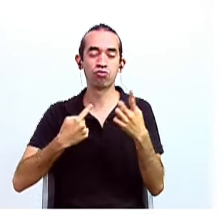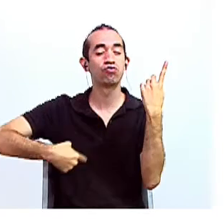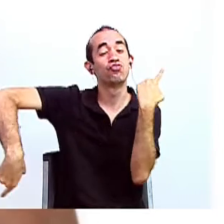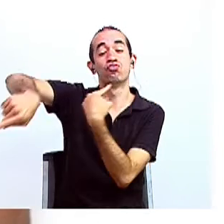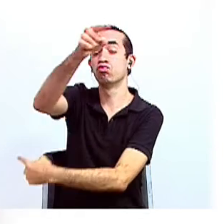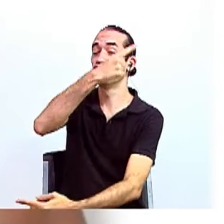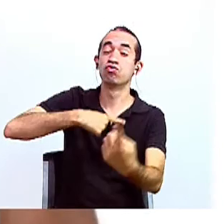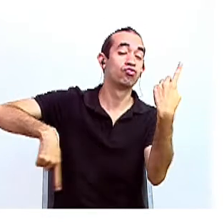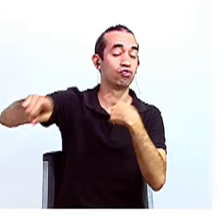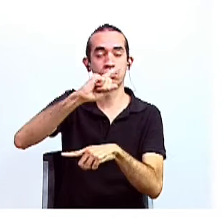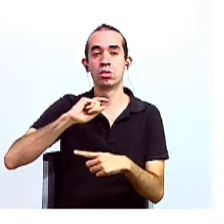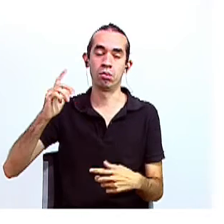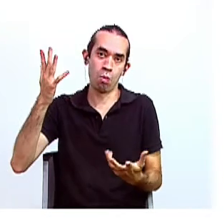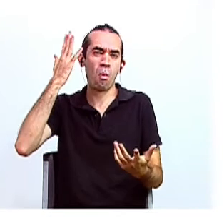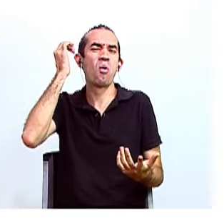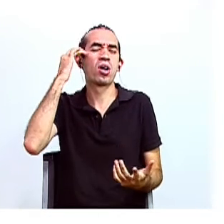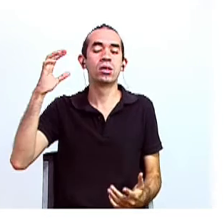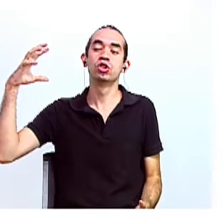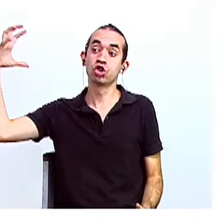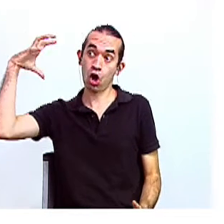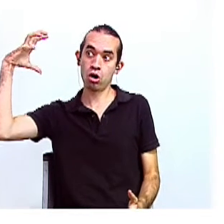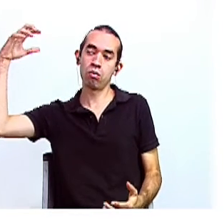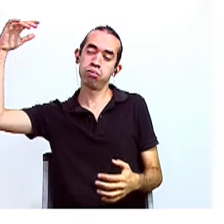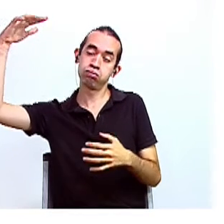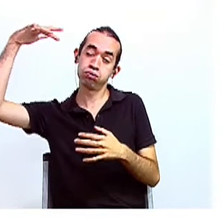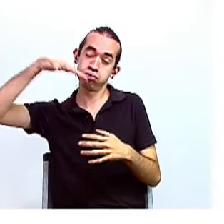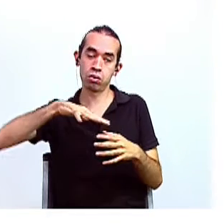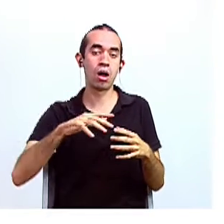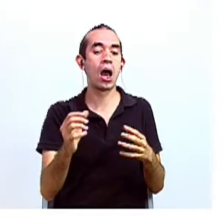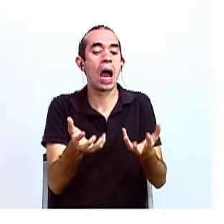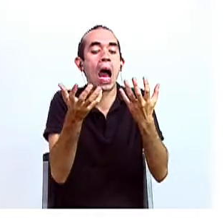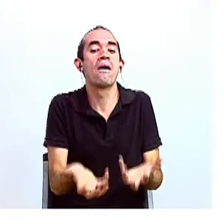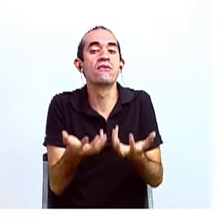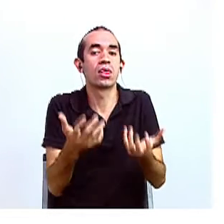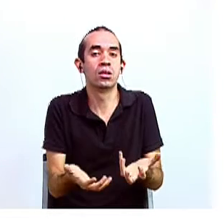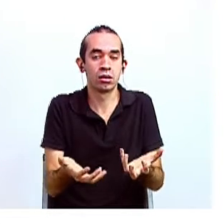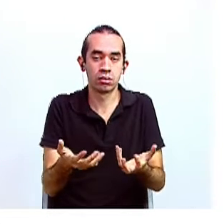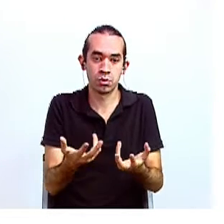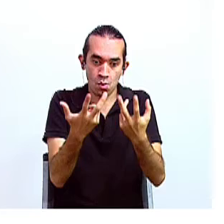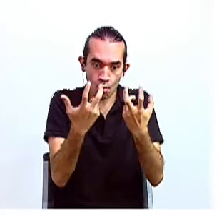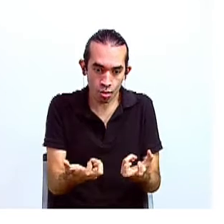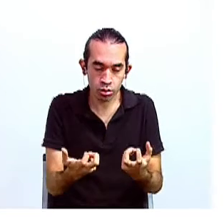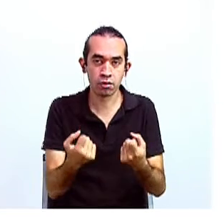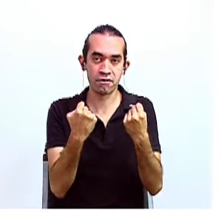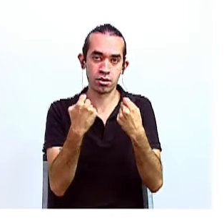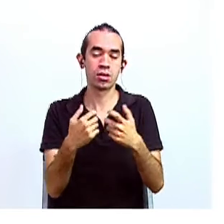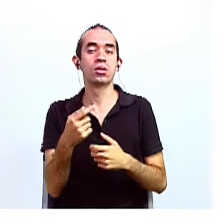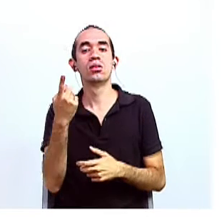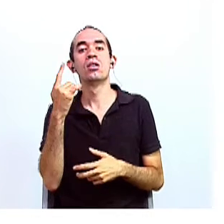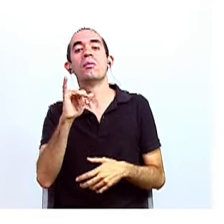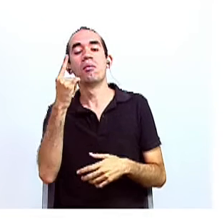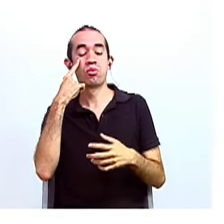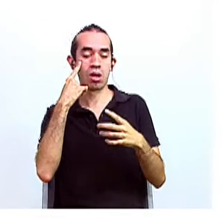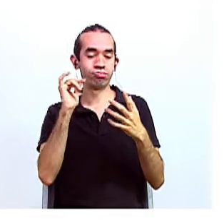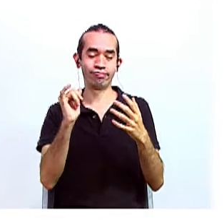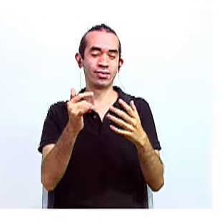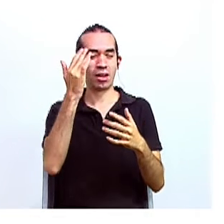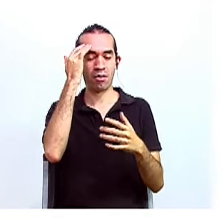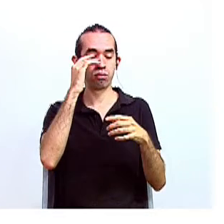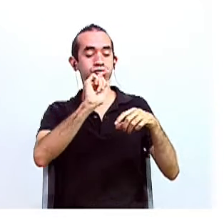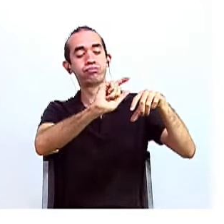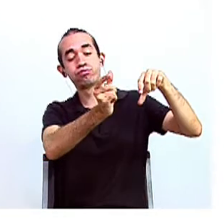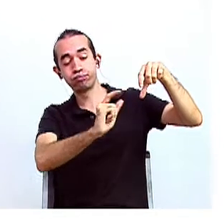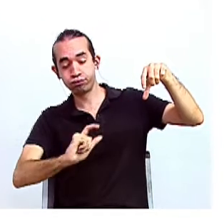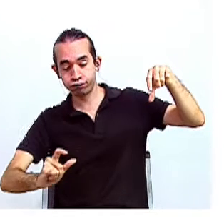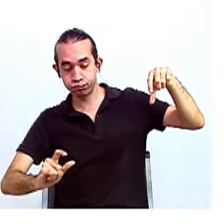movimiento por la energía del Sol y por la gravedad, pasa de la superficie terrestre a la atmósfera en forma de vapor y regresa de nuevo a la